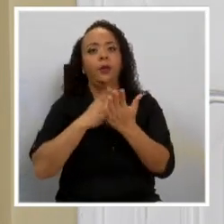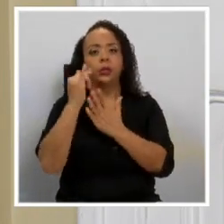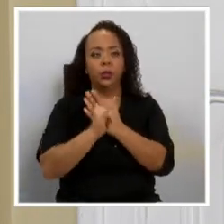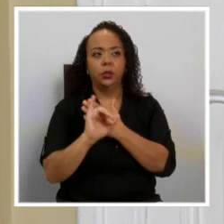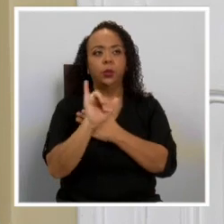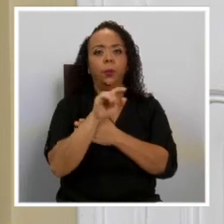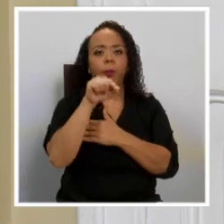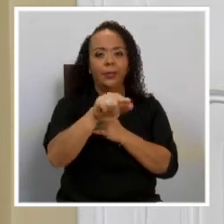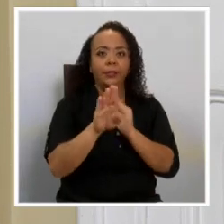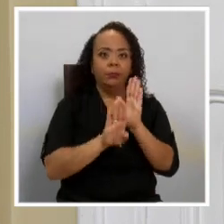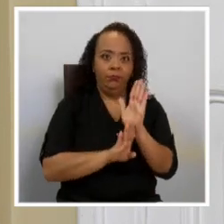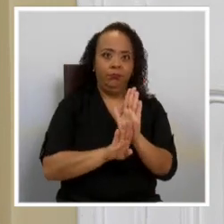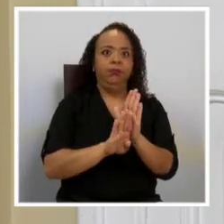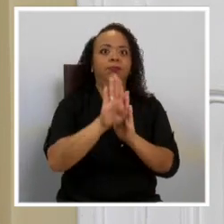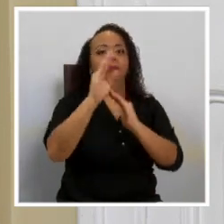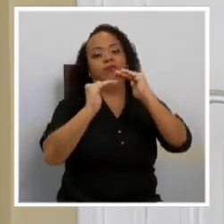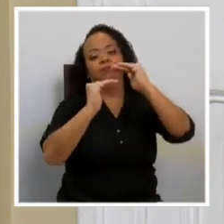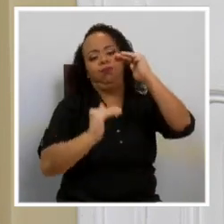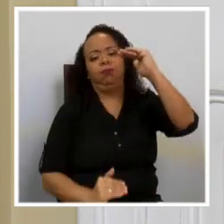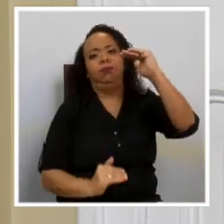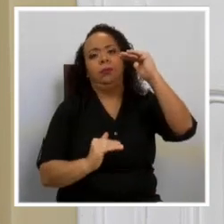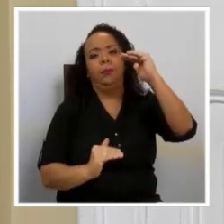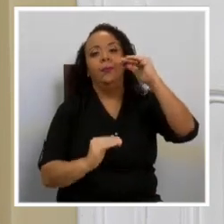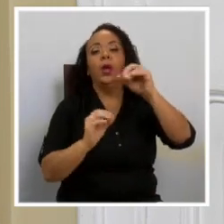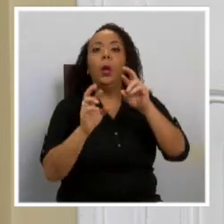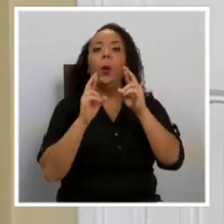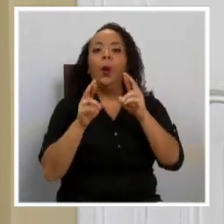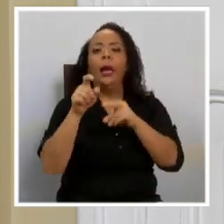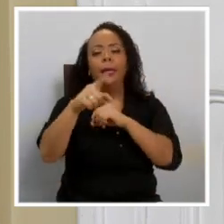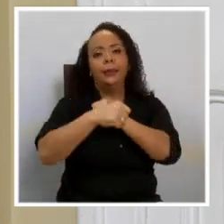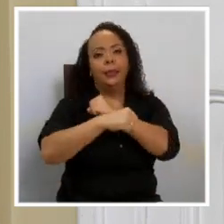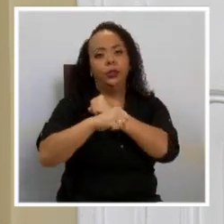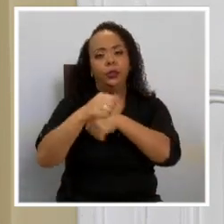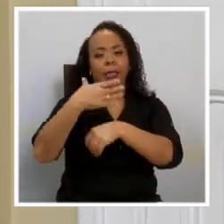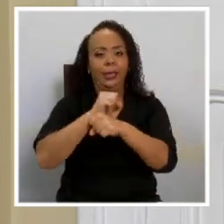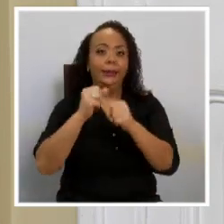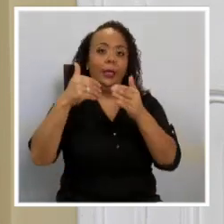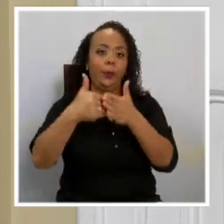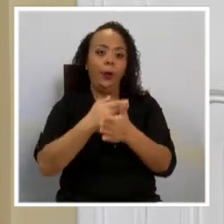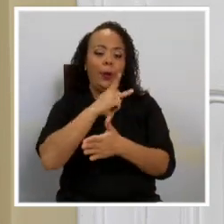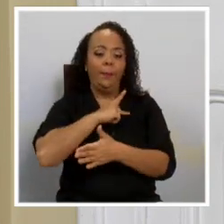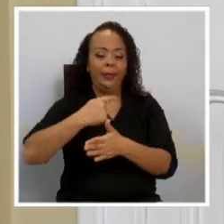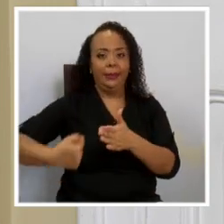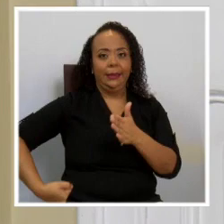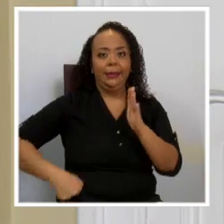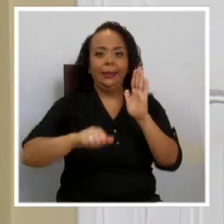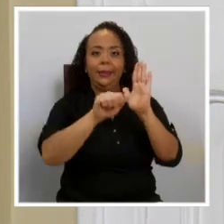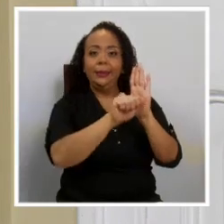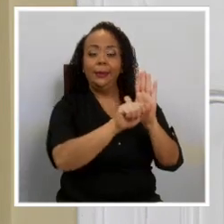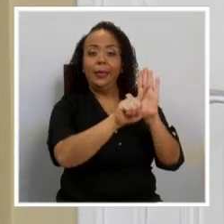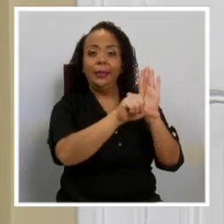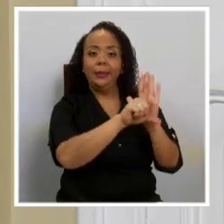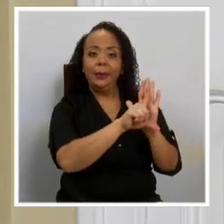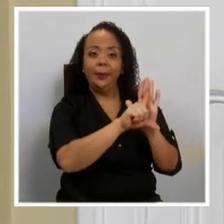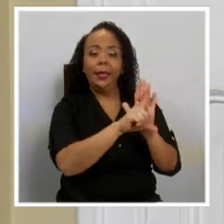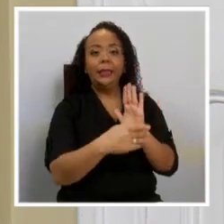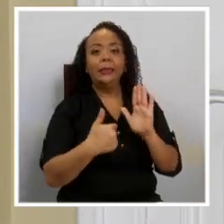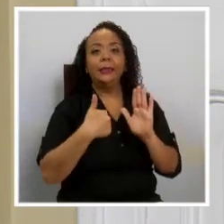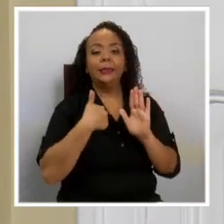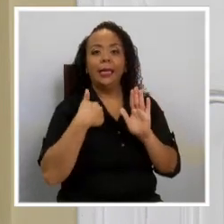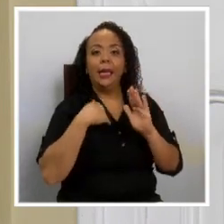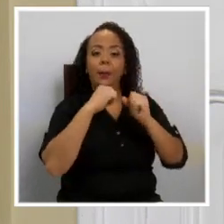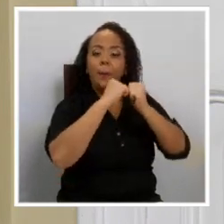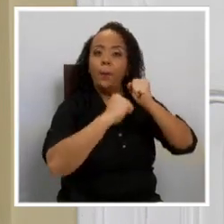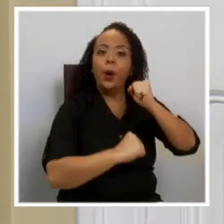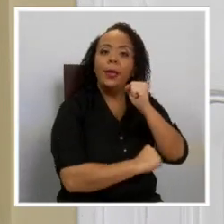esto incrementarse. Ojalá, y ese anuncio que hace el nuevo presidente de la Asamblea Legislativa de tender puentes de